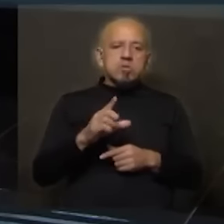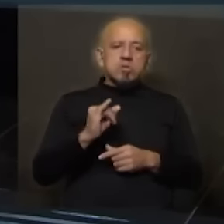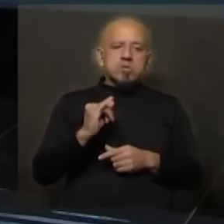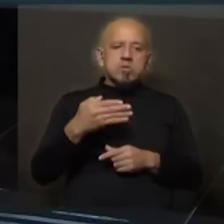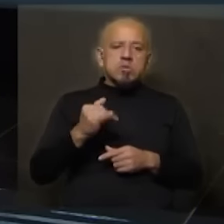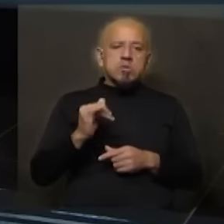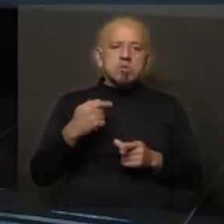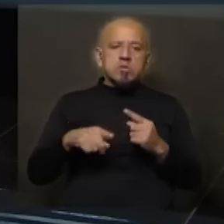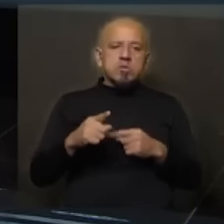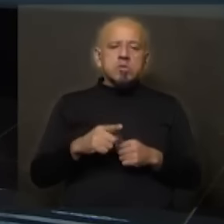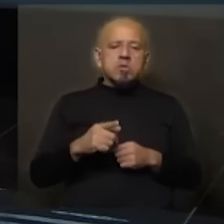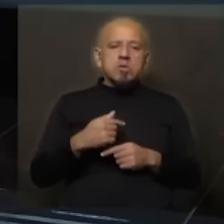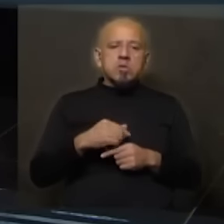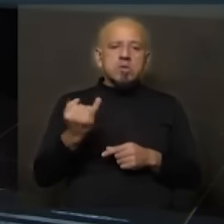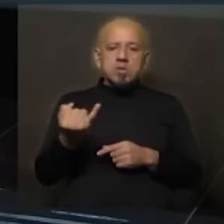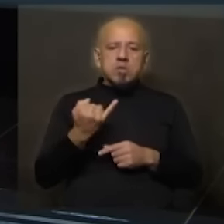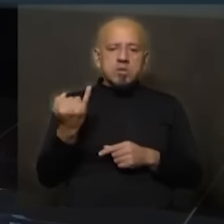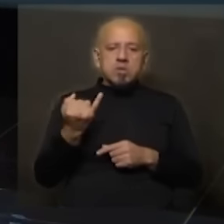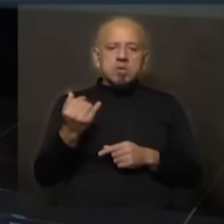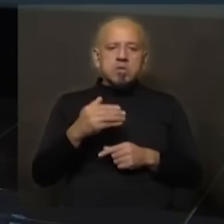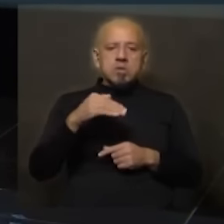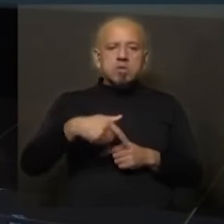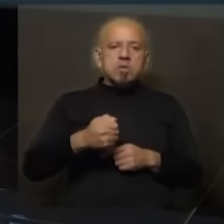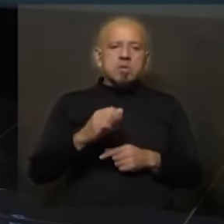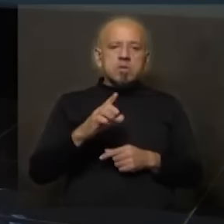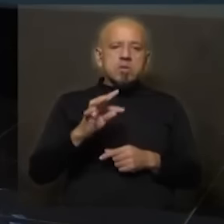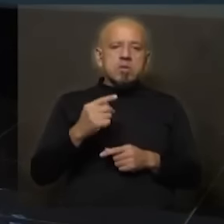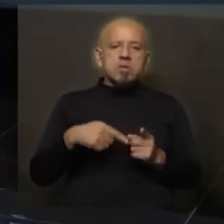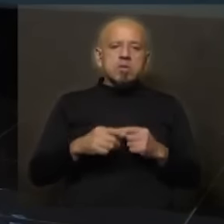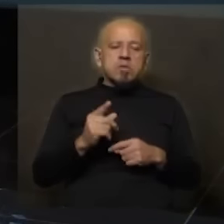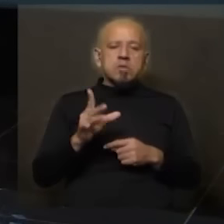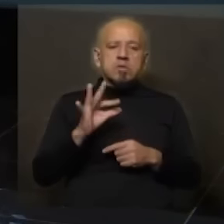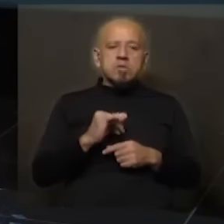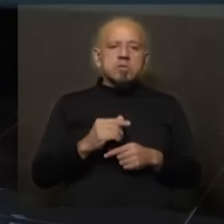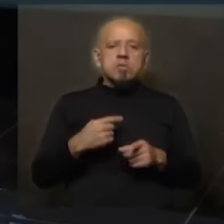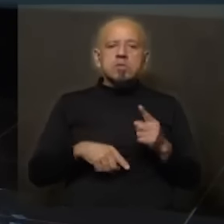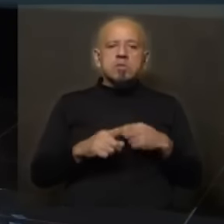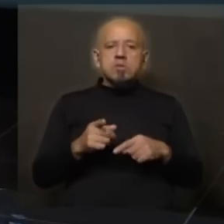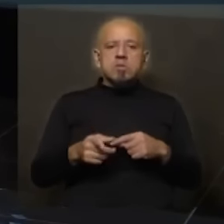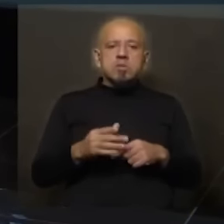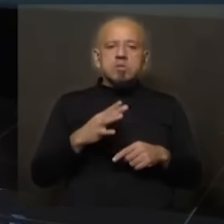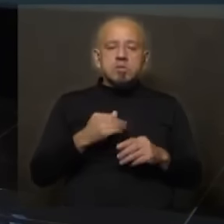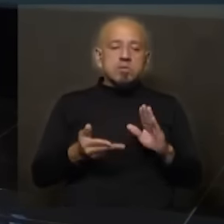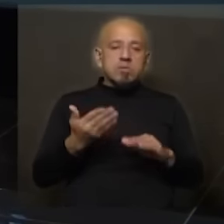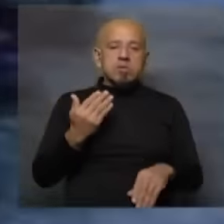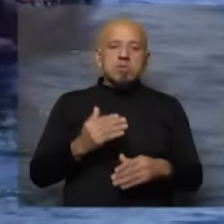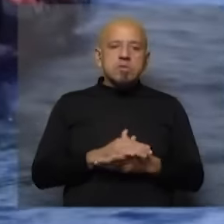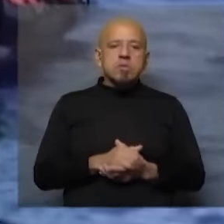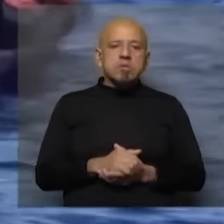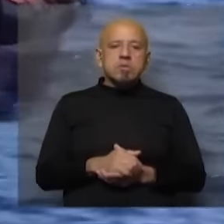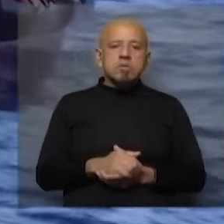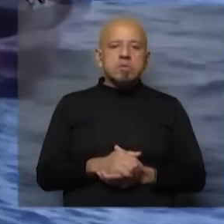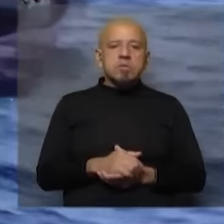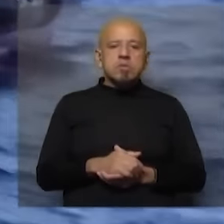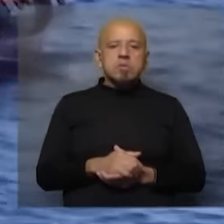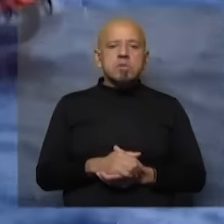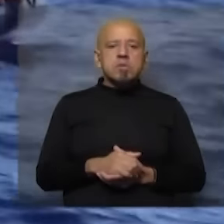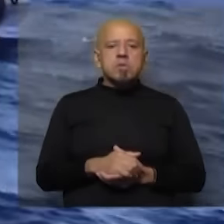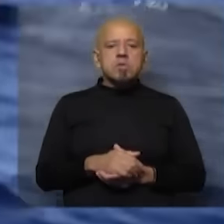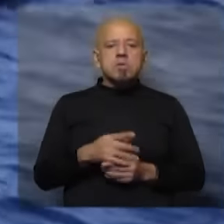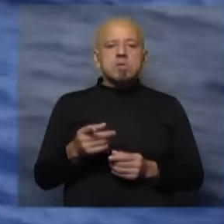probablemente hacia Sicilia o hacia Malta. Este es un tema de todos los días, nada más que esta vez el número es más grande. El Ocean